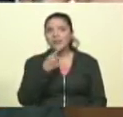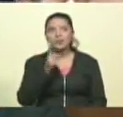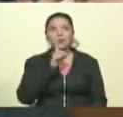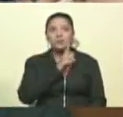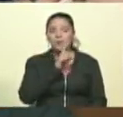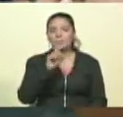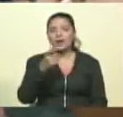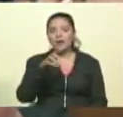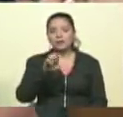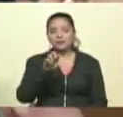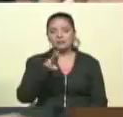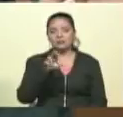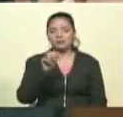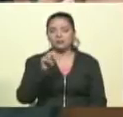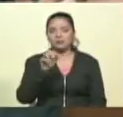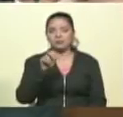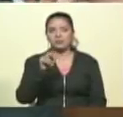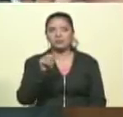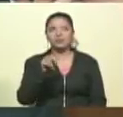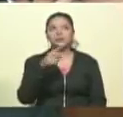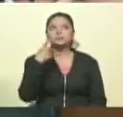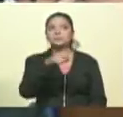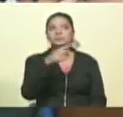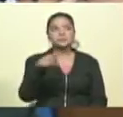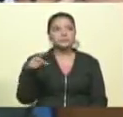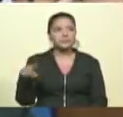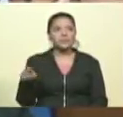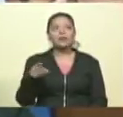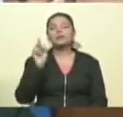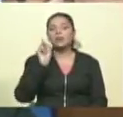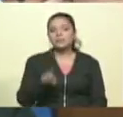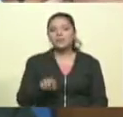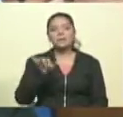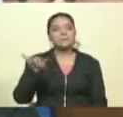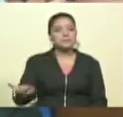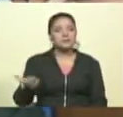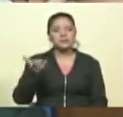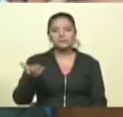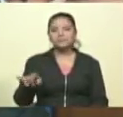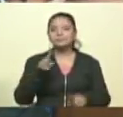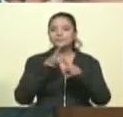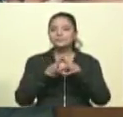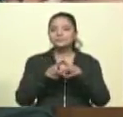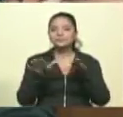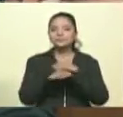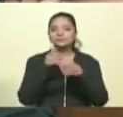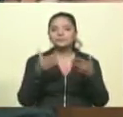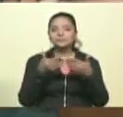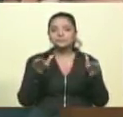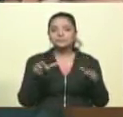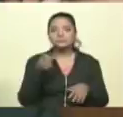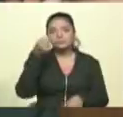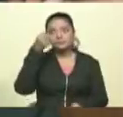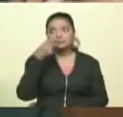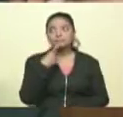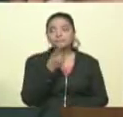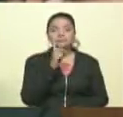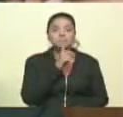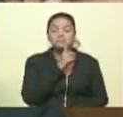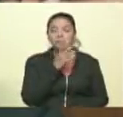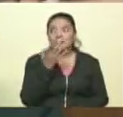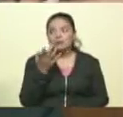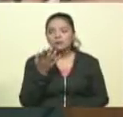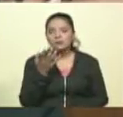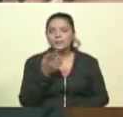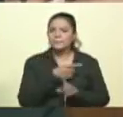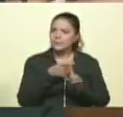Ferrer, ha mencionado a varios directores, incluso ha mencionado a la propia extitular del Ministerio Público. Ahora, los ha mencionado,